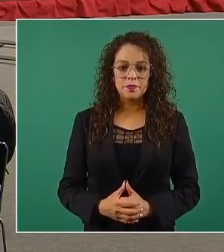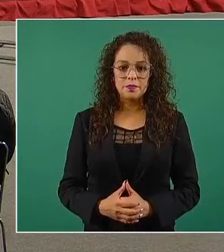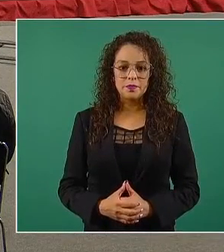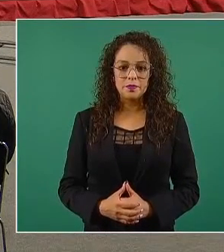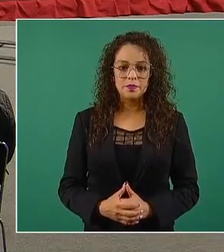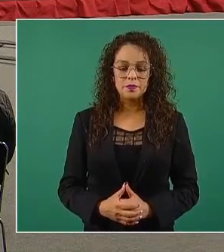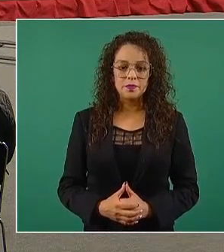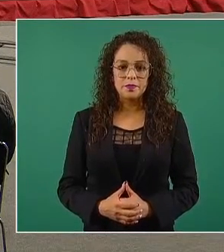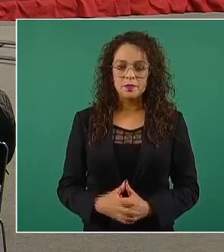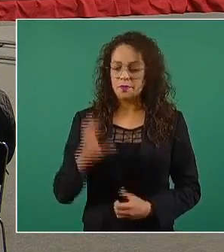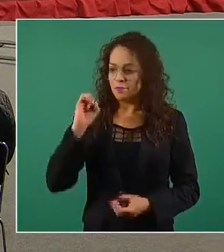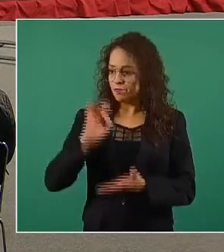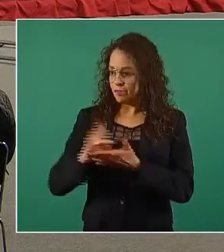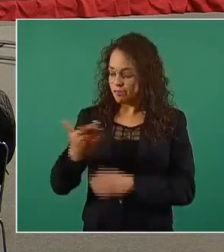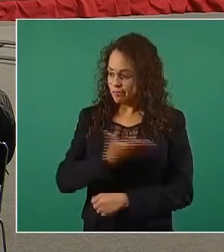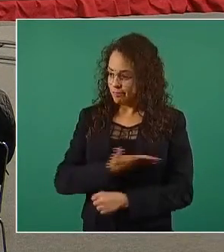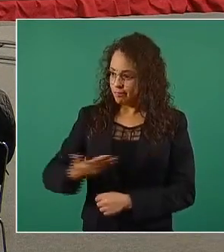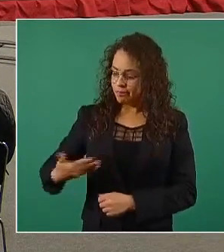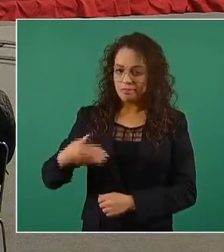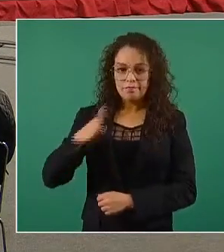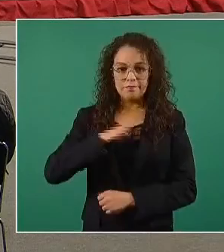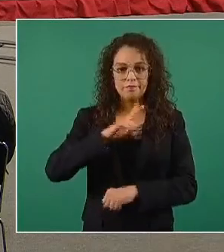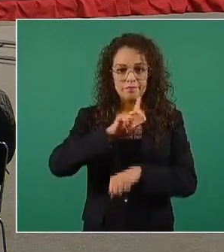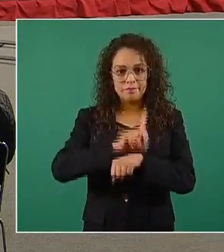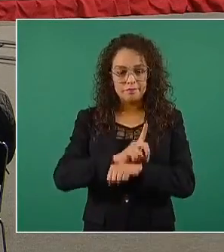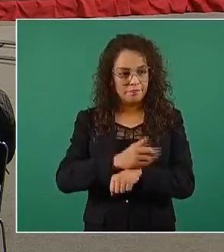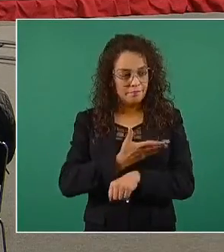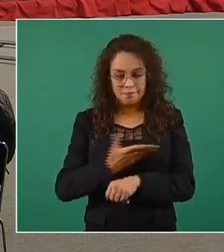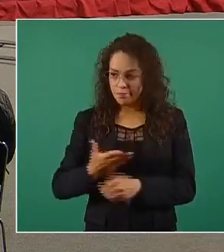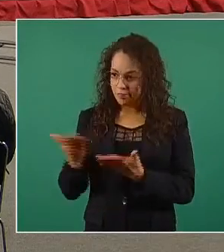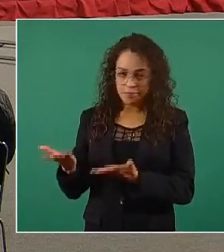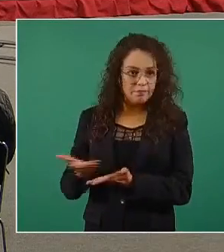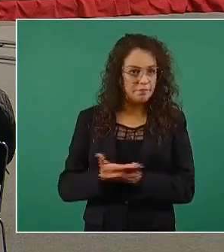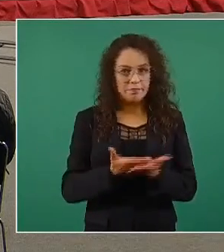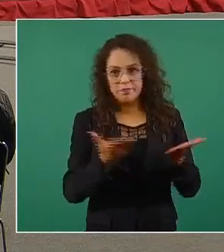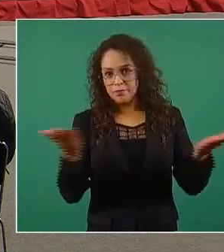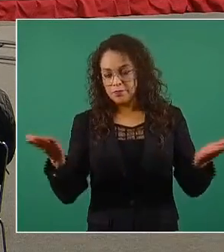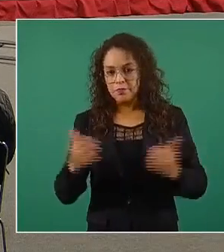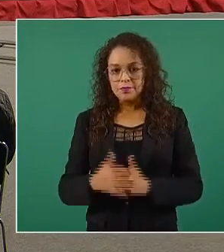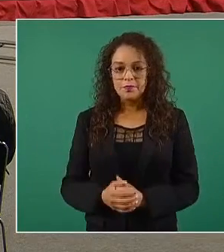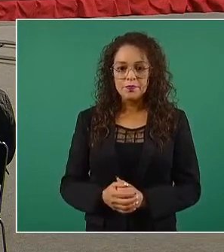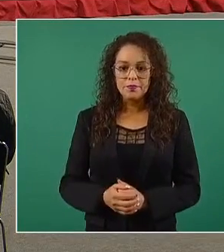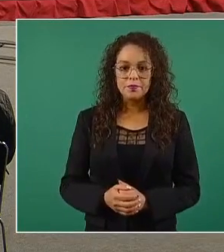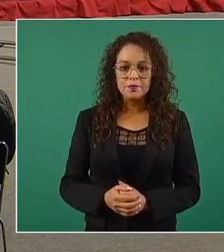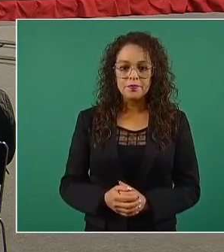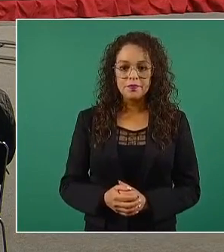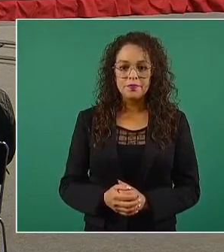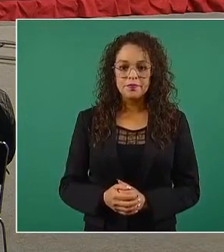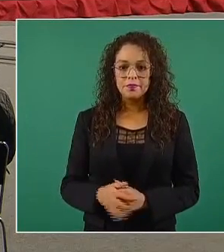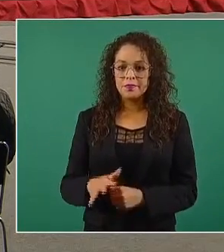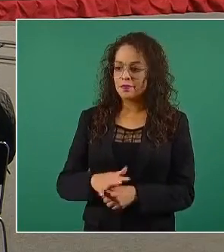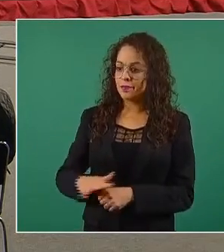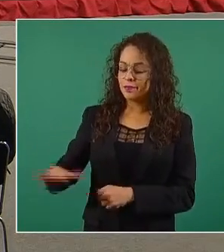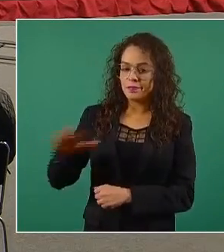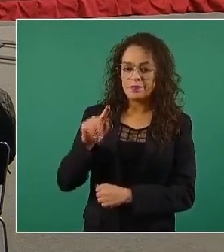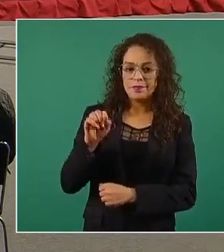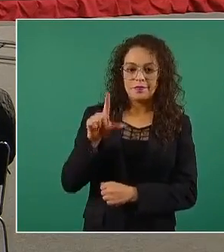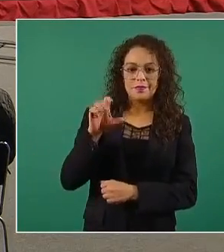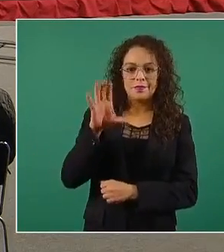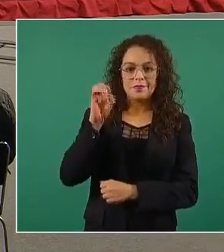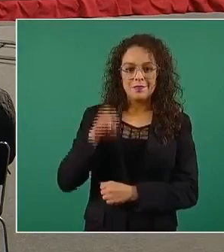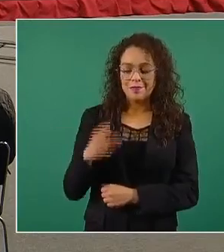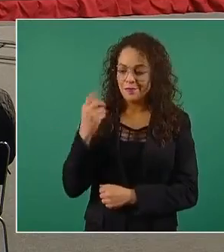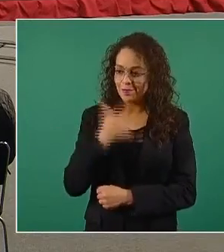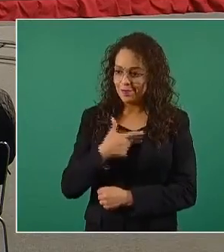Gracias, señor presidente. Buenos días, medios de comunicación, patronato de Telecom. Un placer tenerlos también aquí